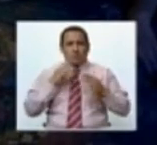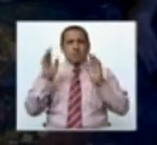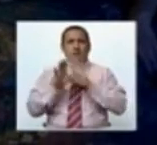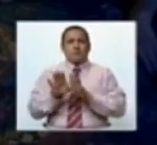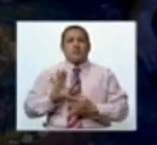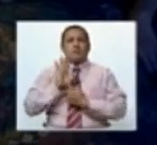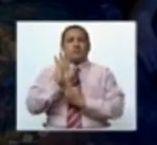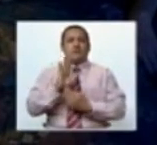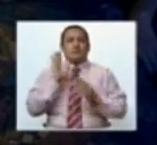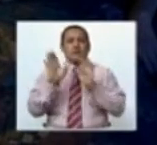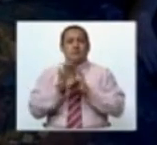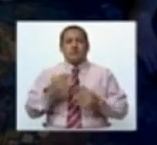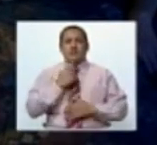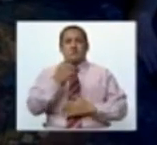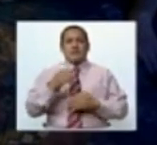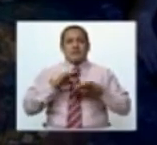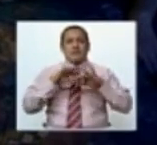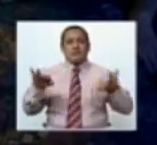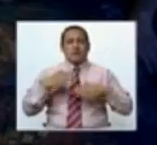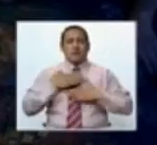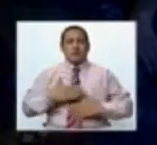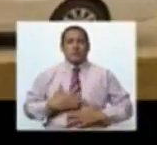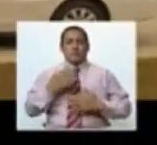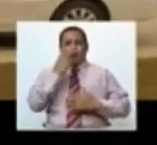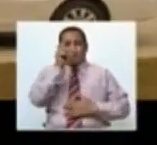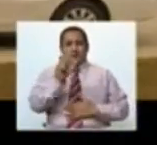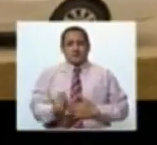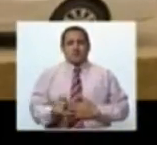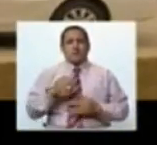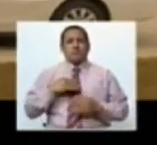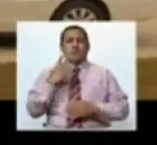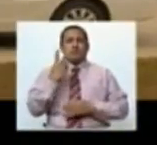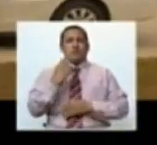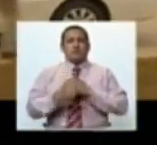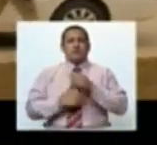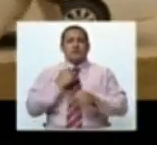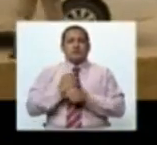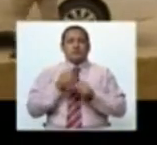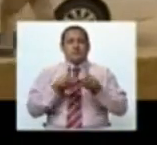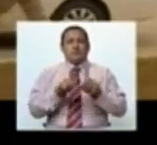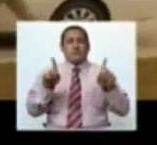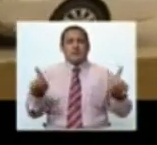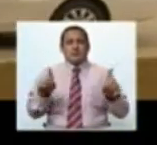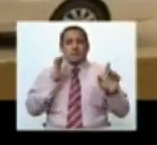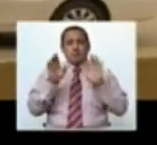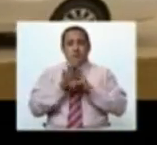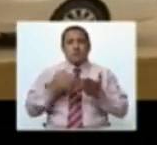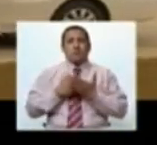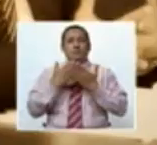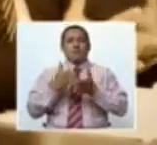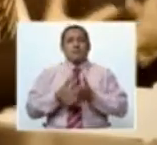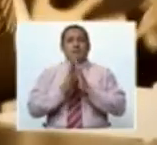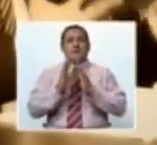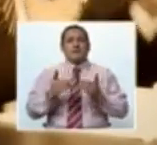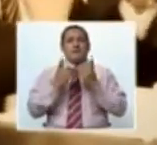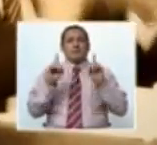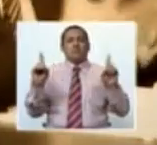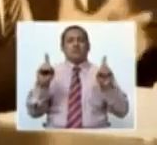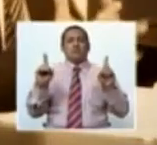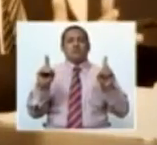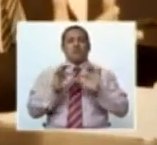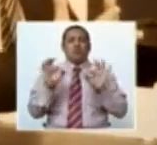cuenta de demostrar que se encuentra separado de cuerpo del cónyuge por más de 2 años. De ser así, se puede solicitar